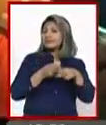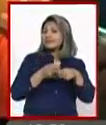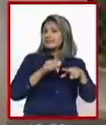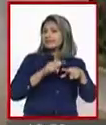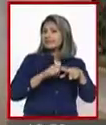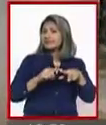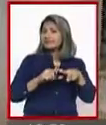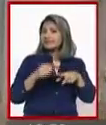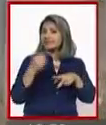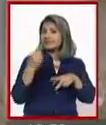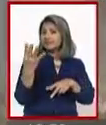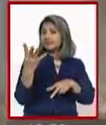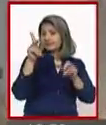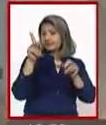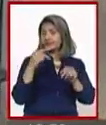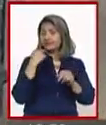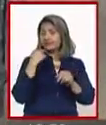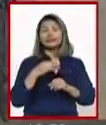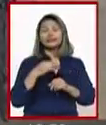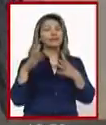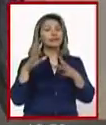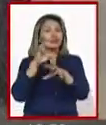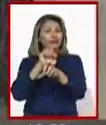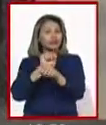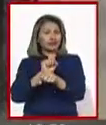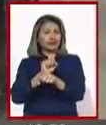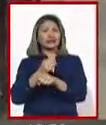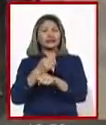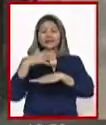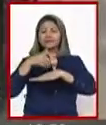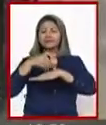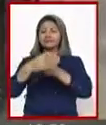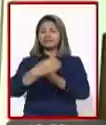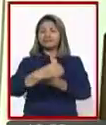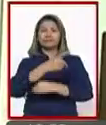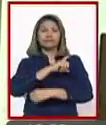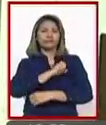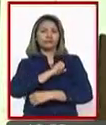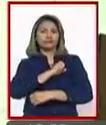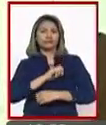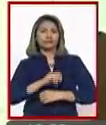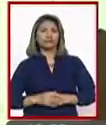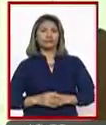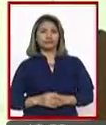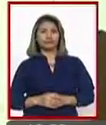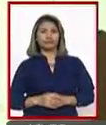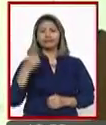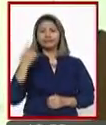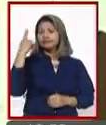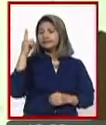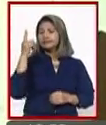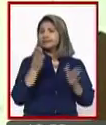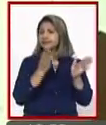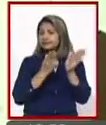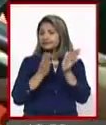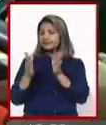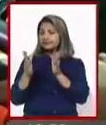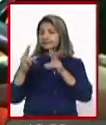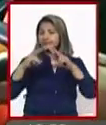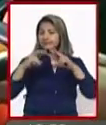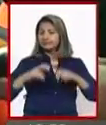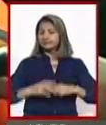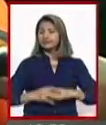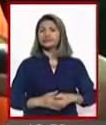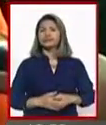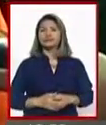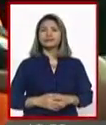pierna. 4 de los presuntos delincuentes fueron arrestados y remitidos a la Fuerza Especial de Lucha contra el Crimen para su respectiva investigación. Porque